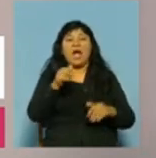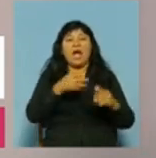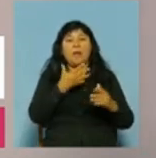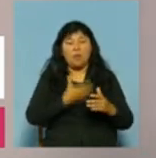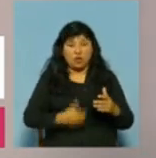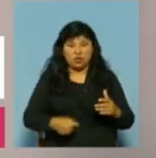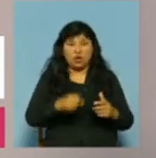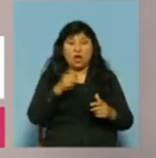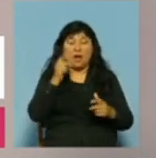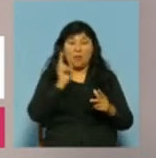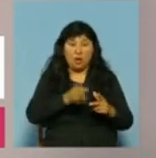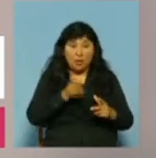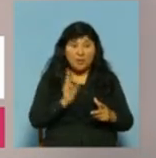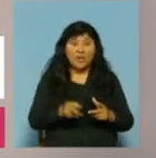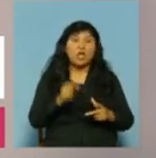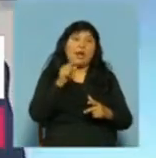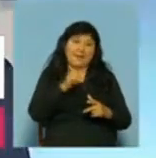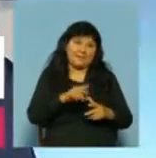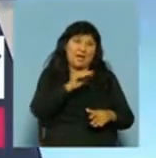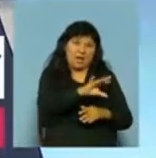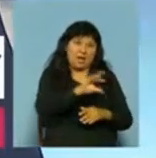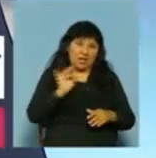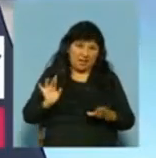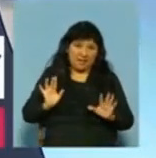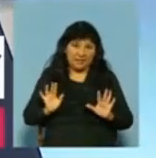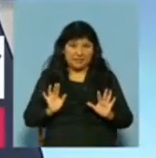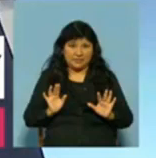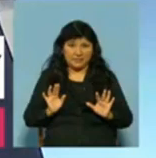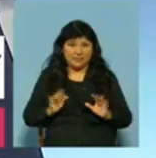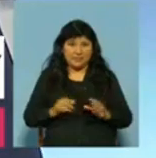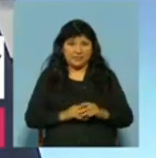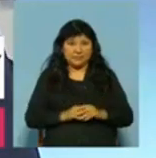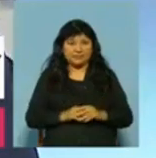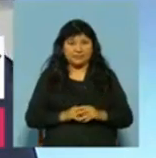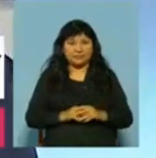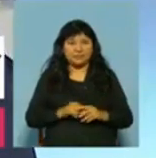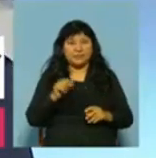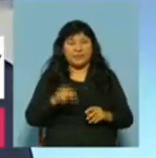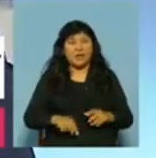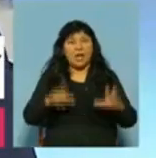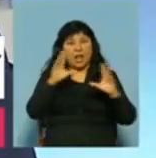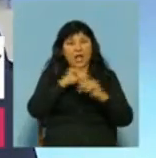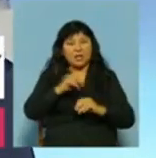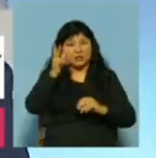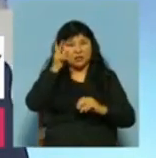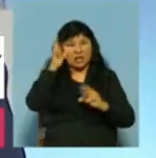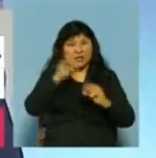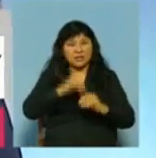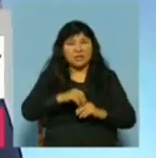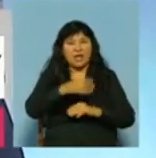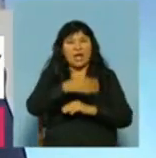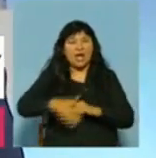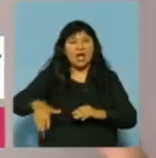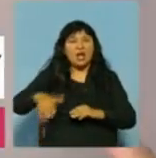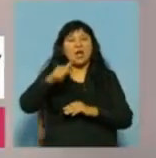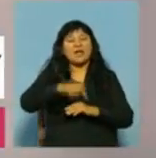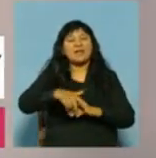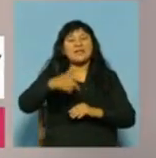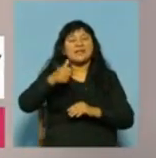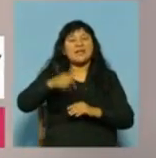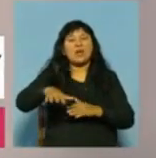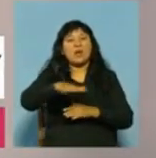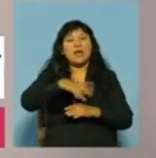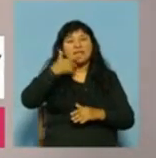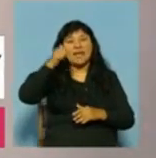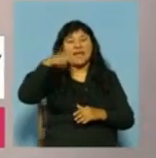muchísimas gracias por haber venido y recordamos a la gente hoy 20 horas en el hogar san antonio gracias por la corrección hasta el